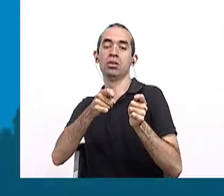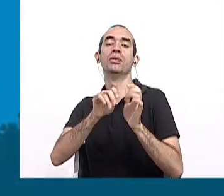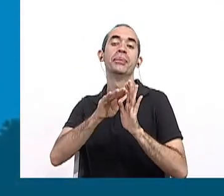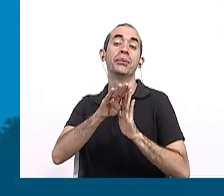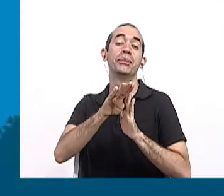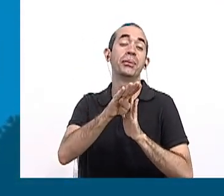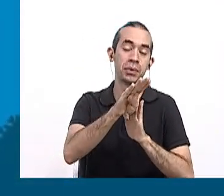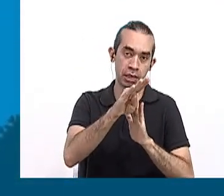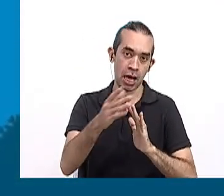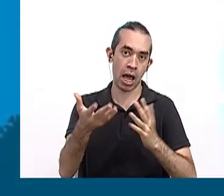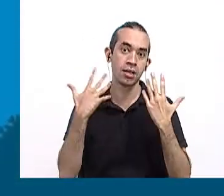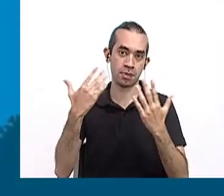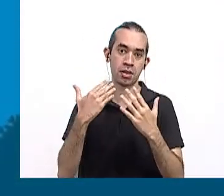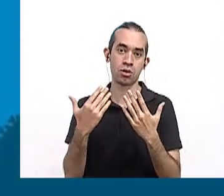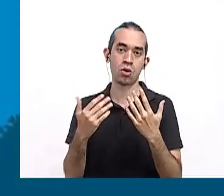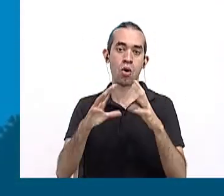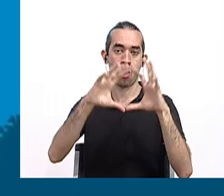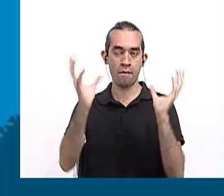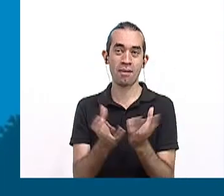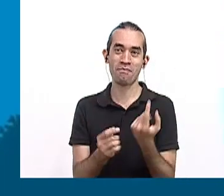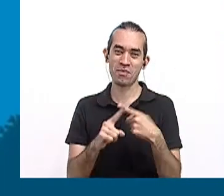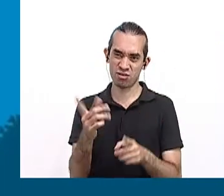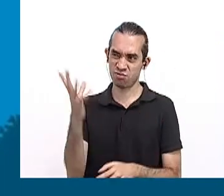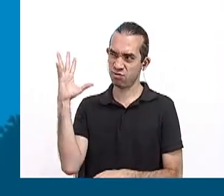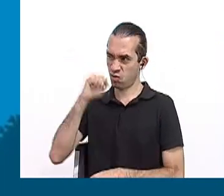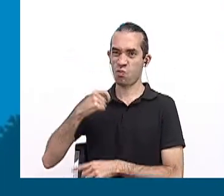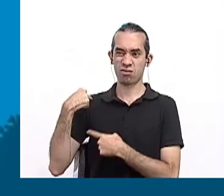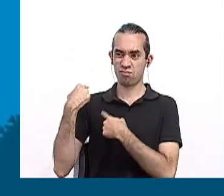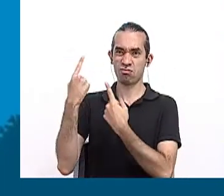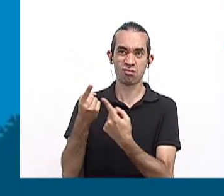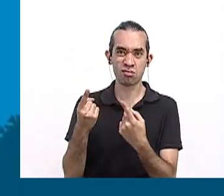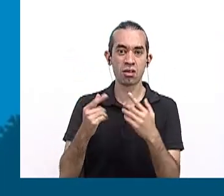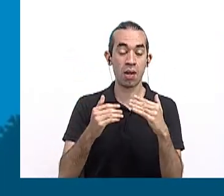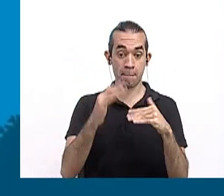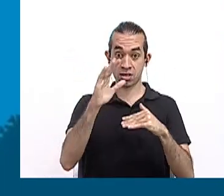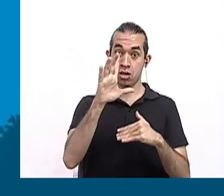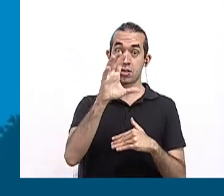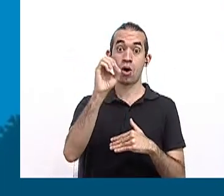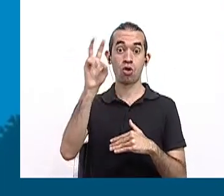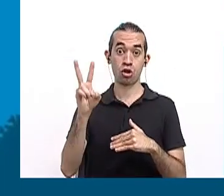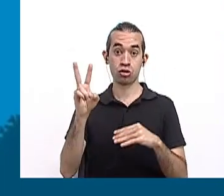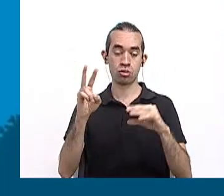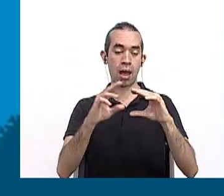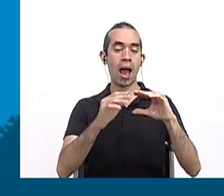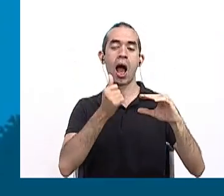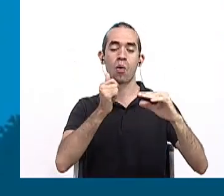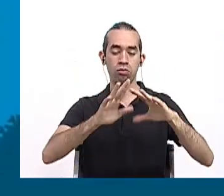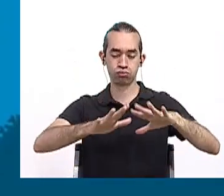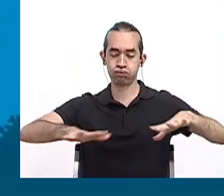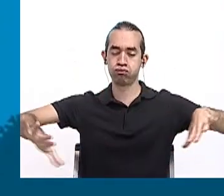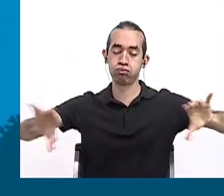últimas décadas se ha observado que el aumento del dióxido de carbono en la capa superficial del océano tiene un efecto